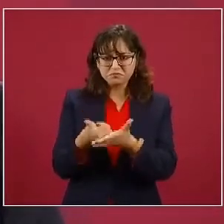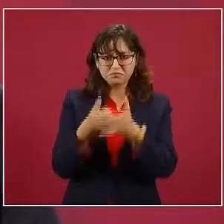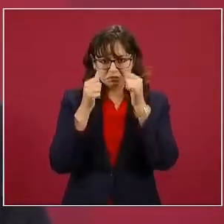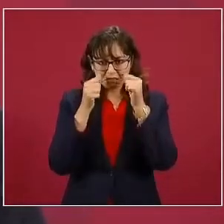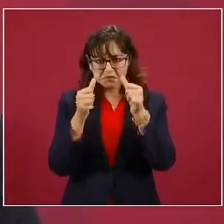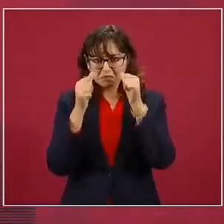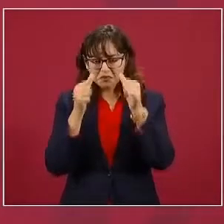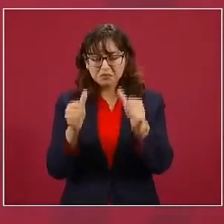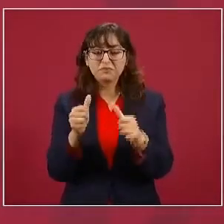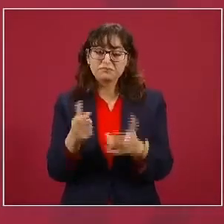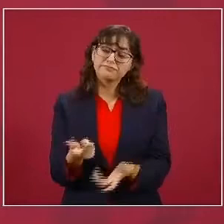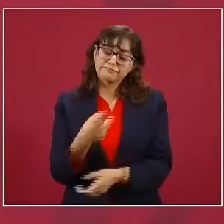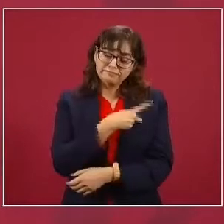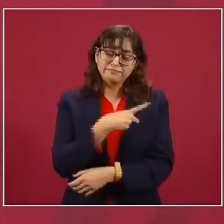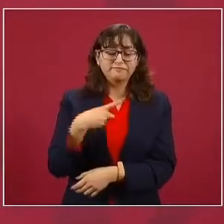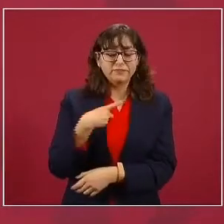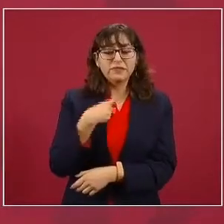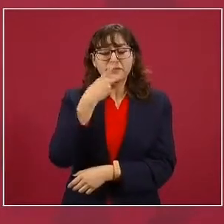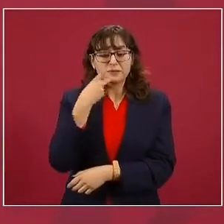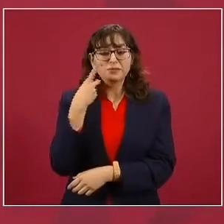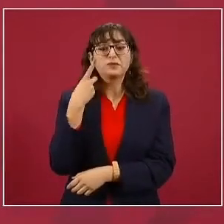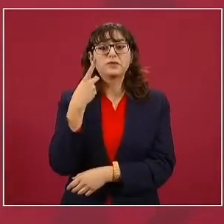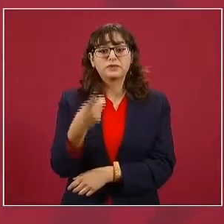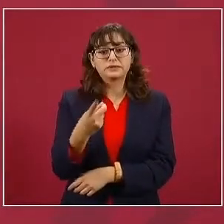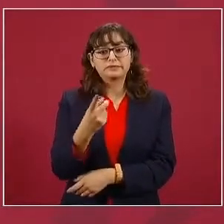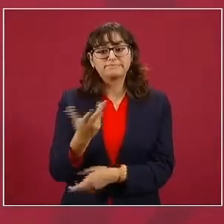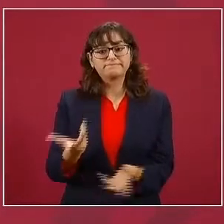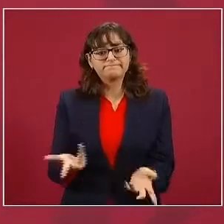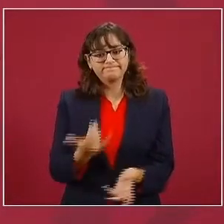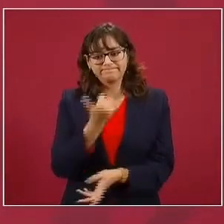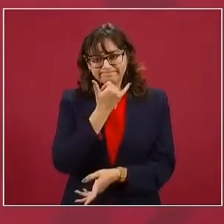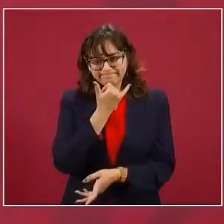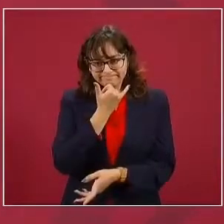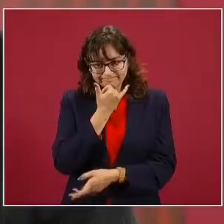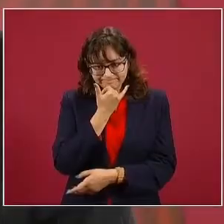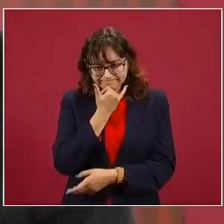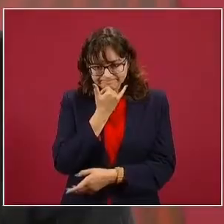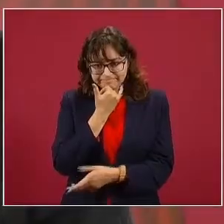Sí tengo que decir, y ofrezco